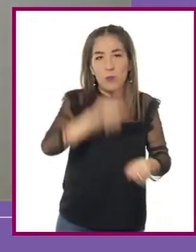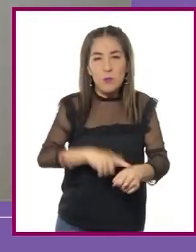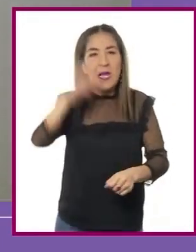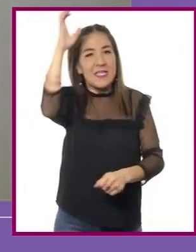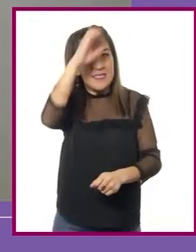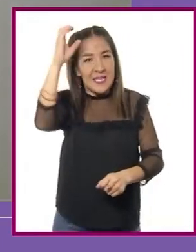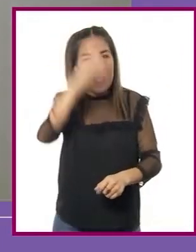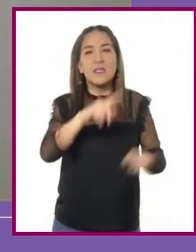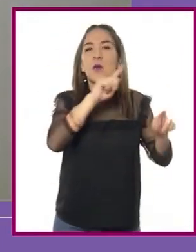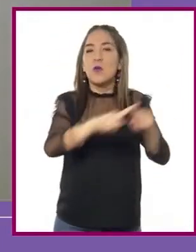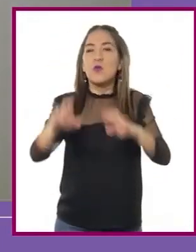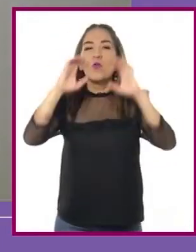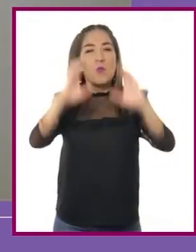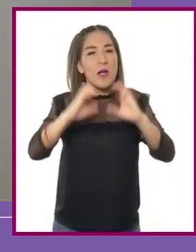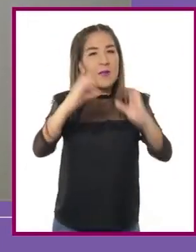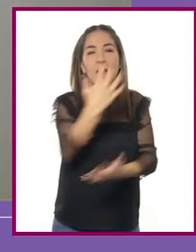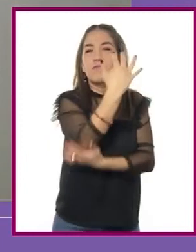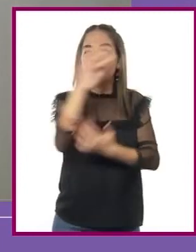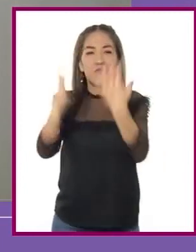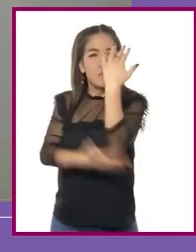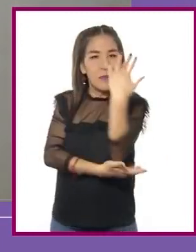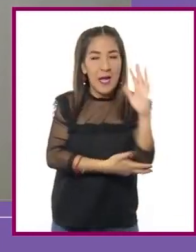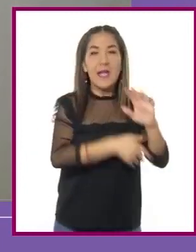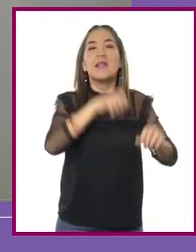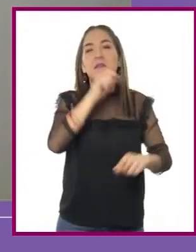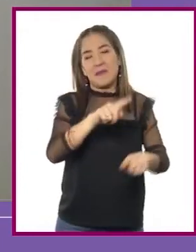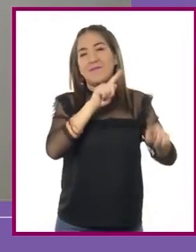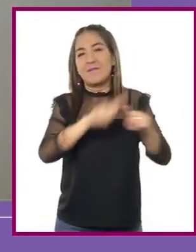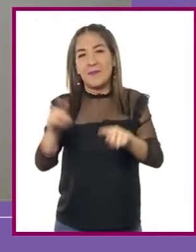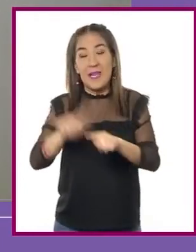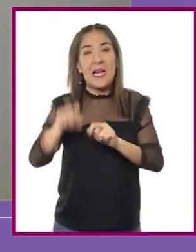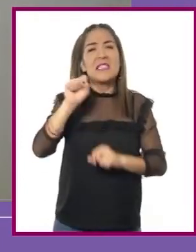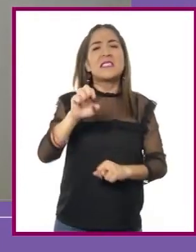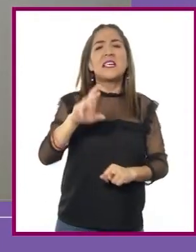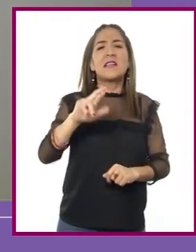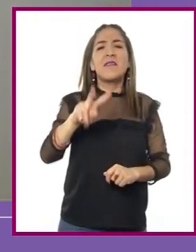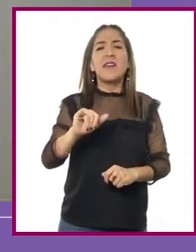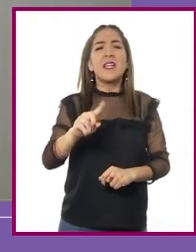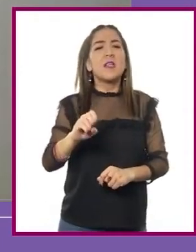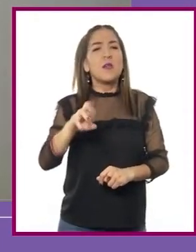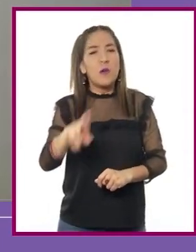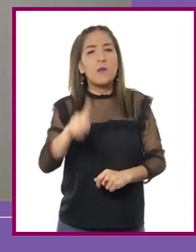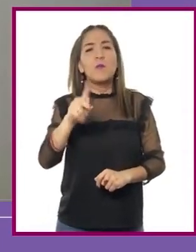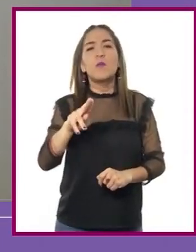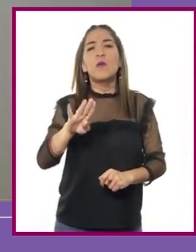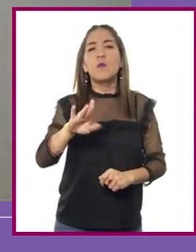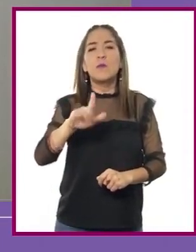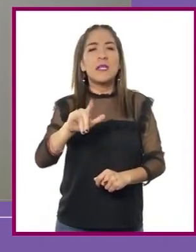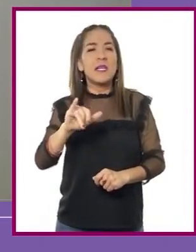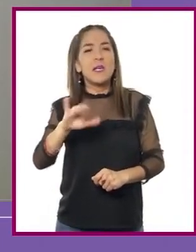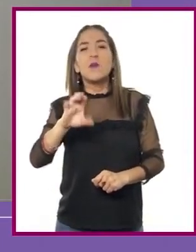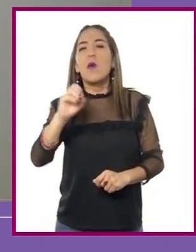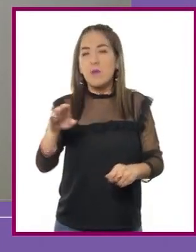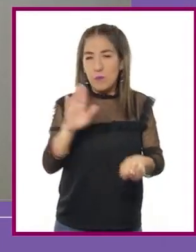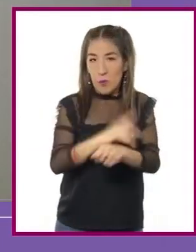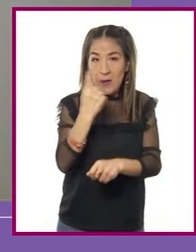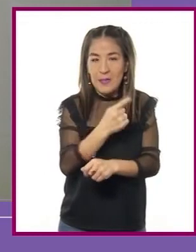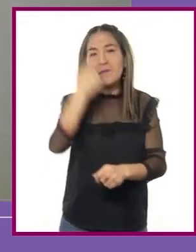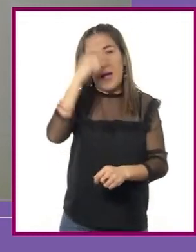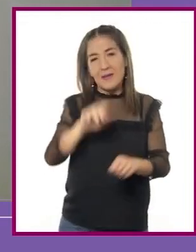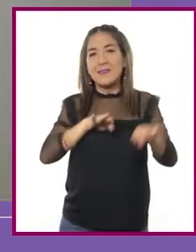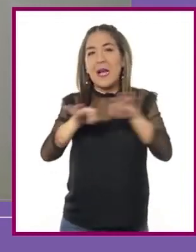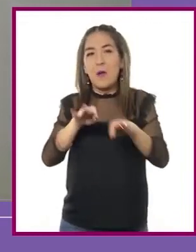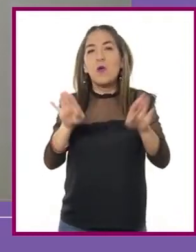educación en general. Y se les llama servidoras y servidores públicos, ya que con su labor contribuyen al bienestar de